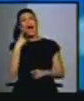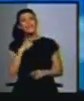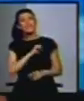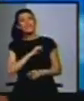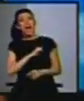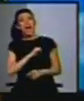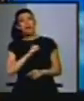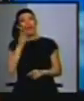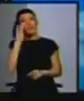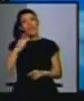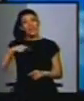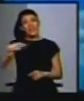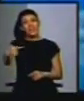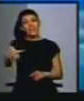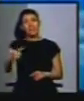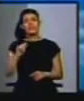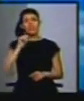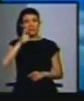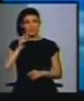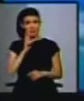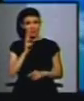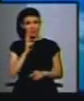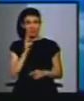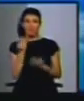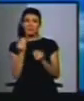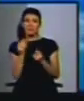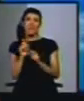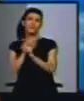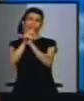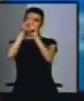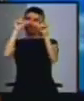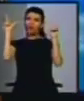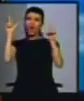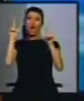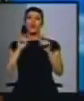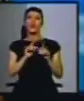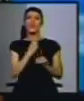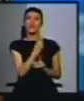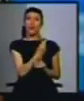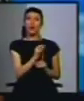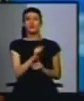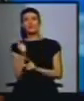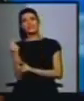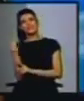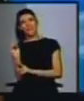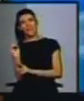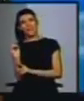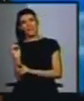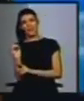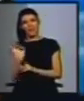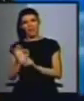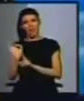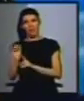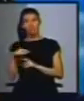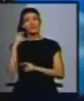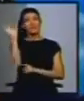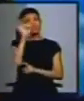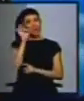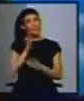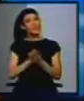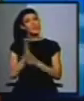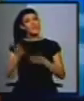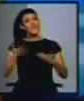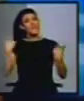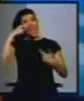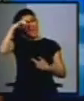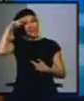Santiago en los próximos tres días. Mañana viernes esperamos un día soleado con extremas de 12 y 30. El sábado, día que comienza el